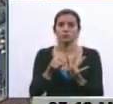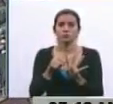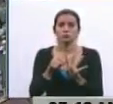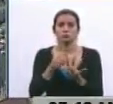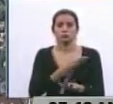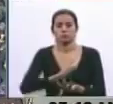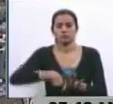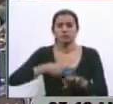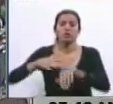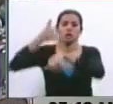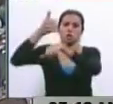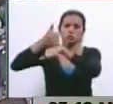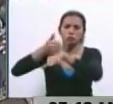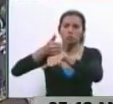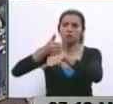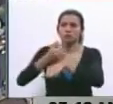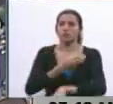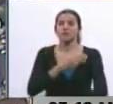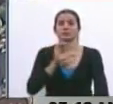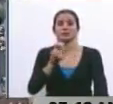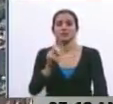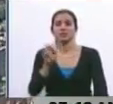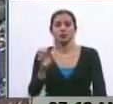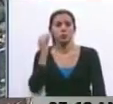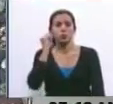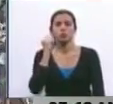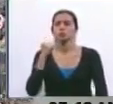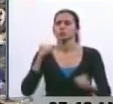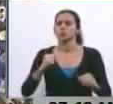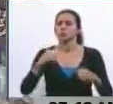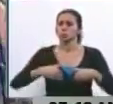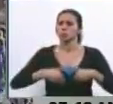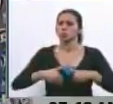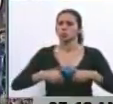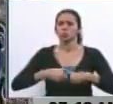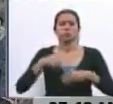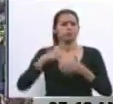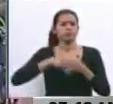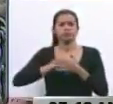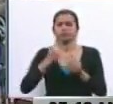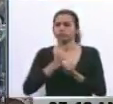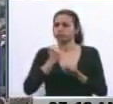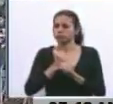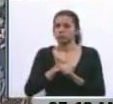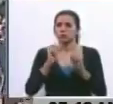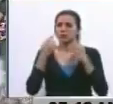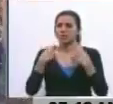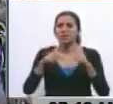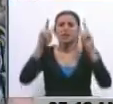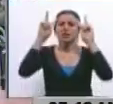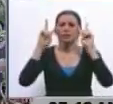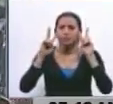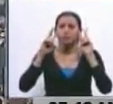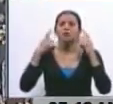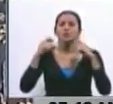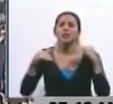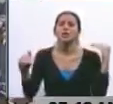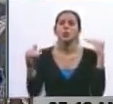presidentas y rectoras del CNE que se han fajado para la transparencia, para la